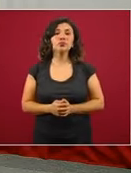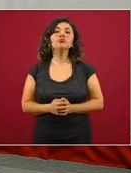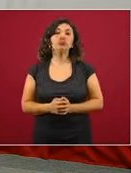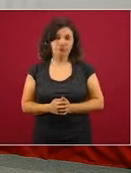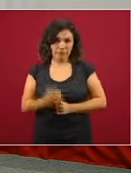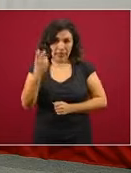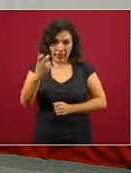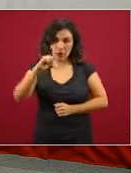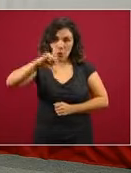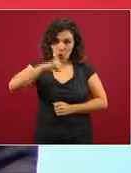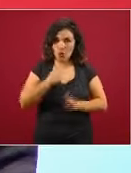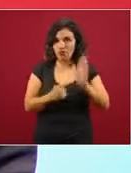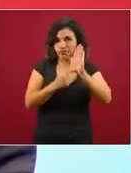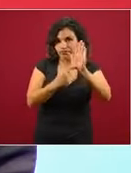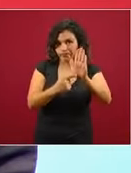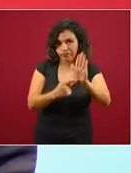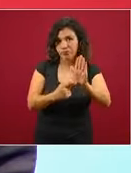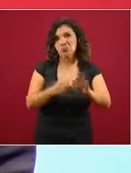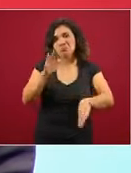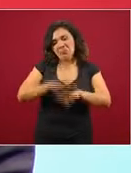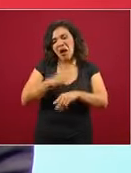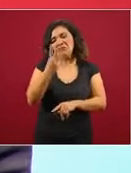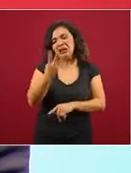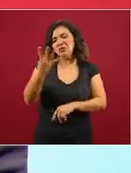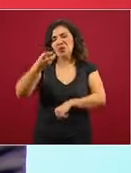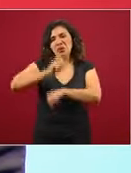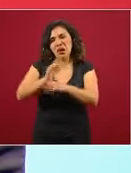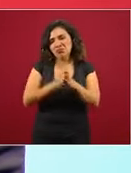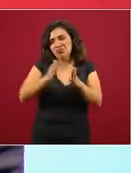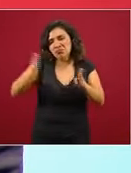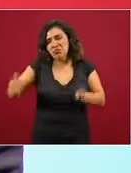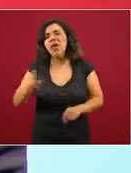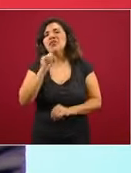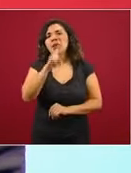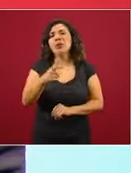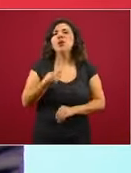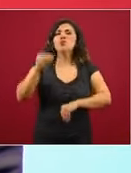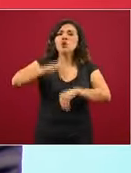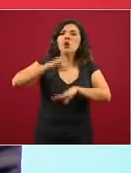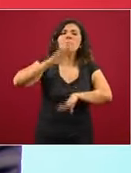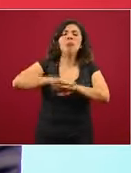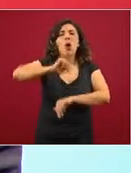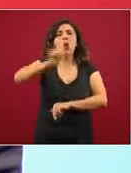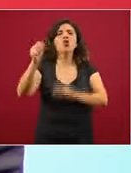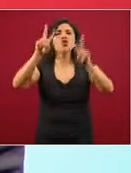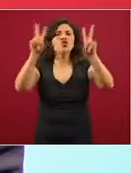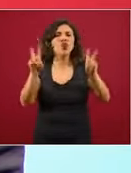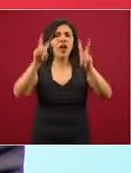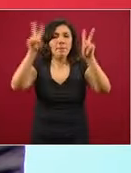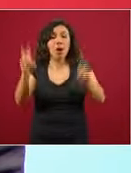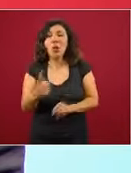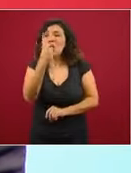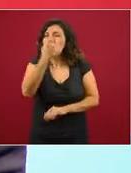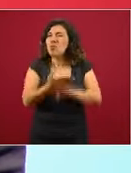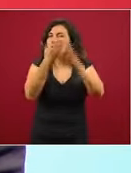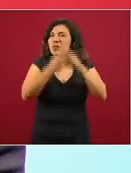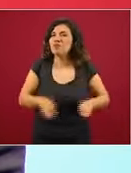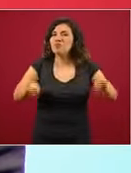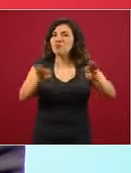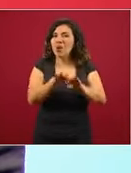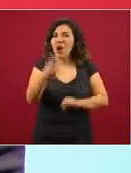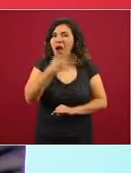Ese es lo que vamos a estar presentando en los siguientes 3 o 4 días. Vamos a tener también componentes temáticos, uno muy importante